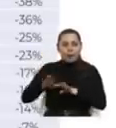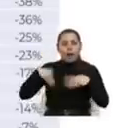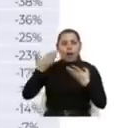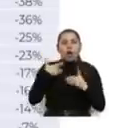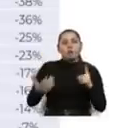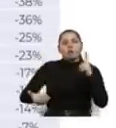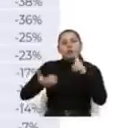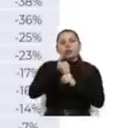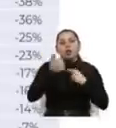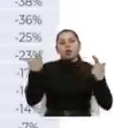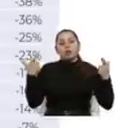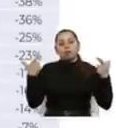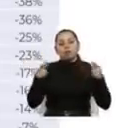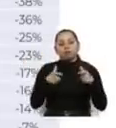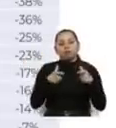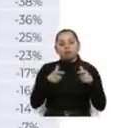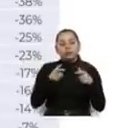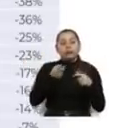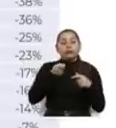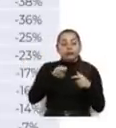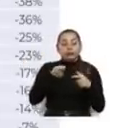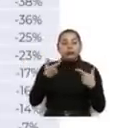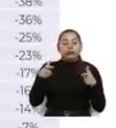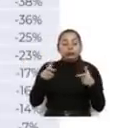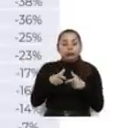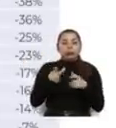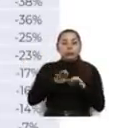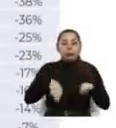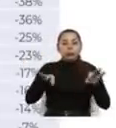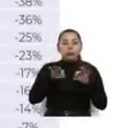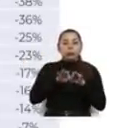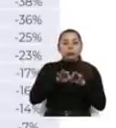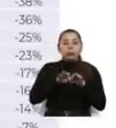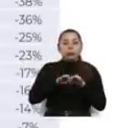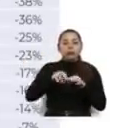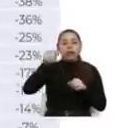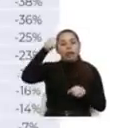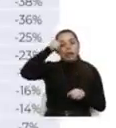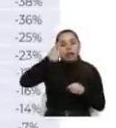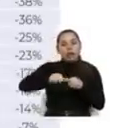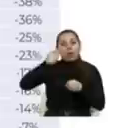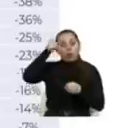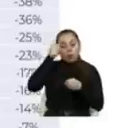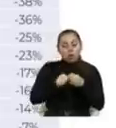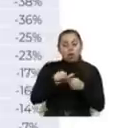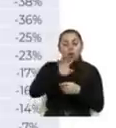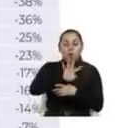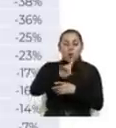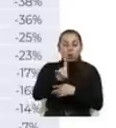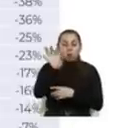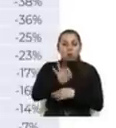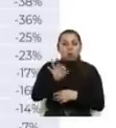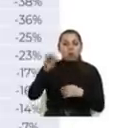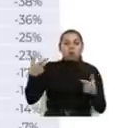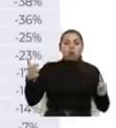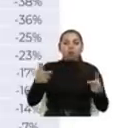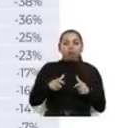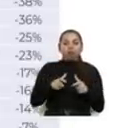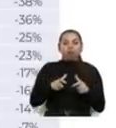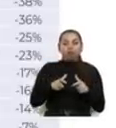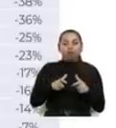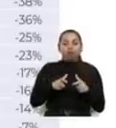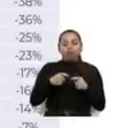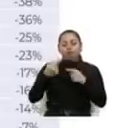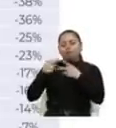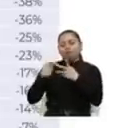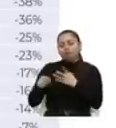una reducción sensible en Arauca del 41%. Y hay